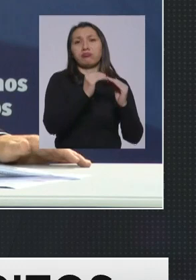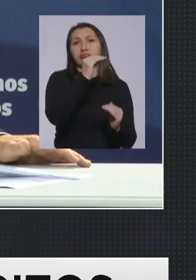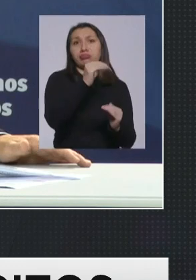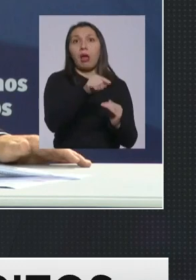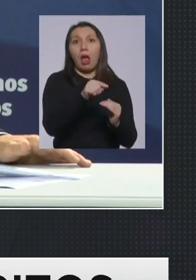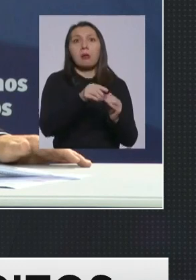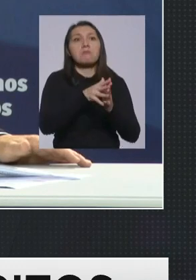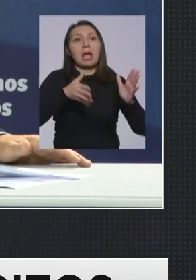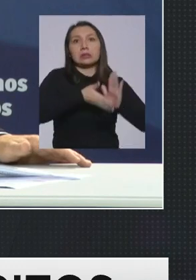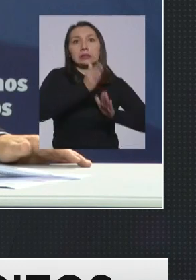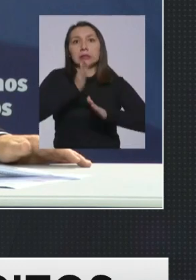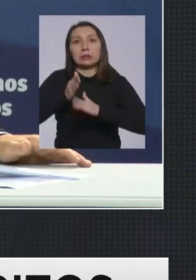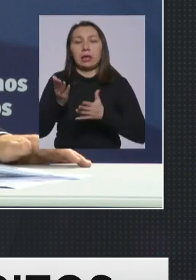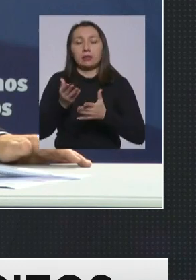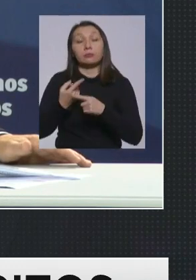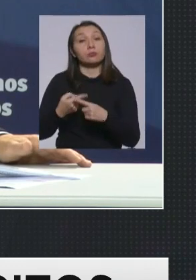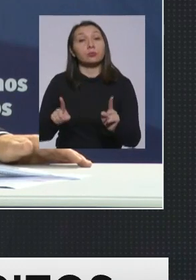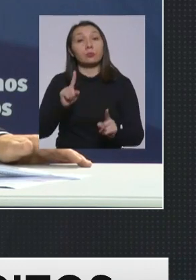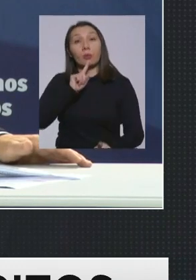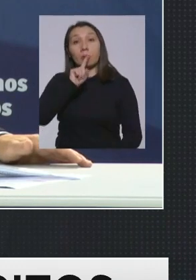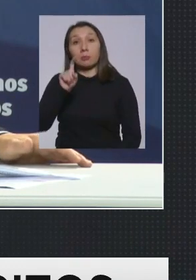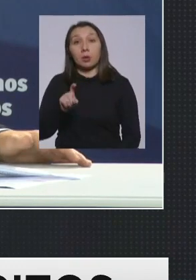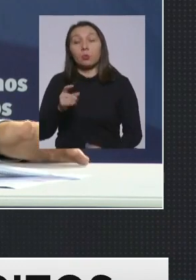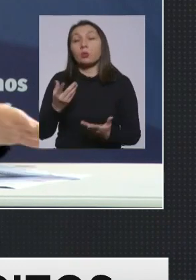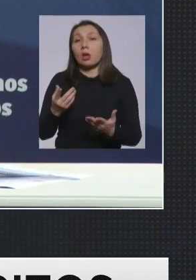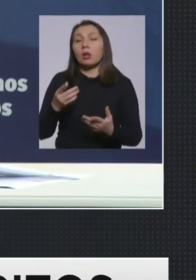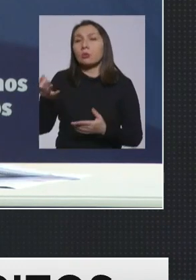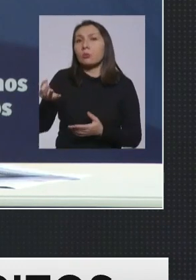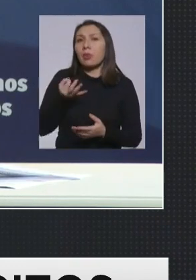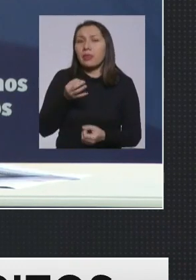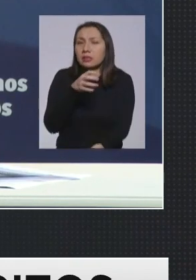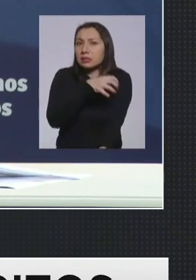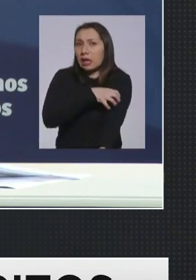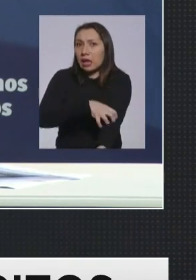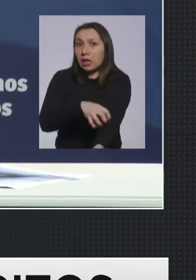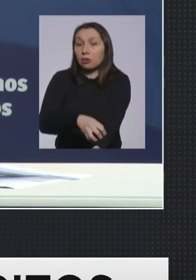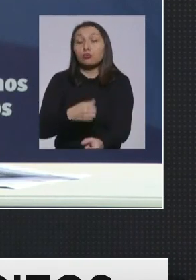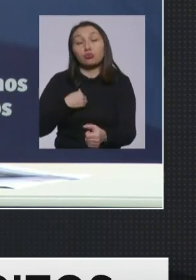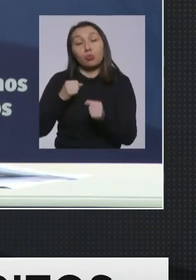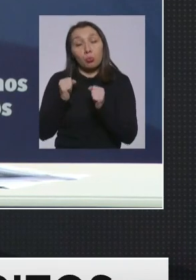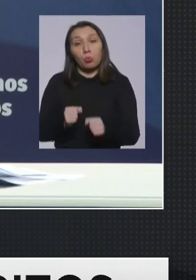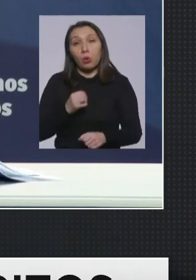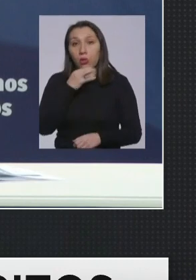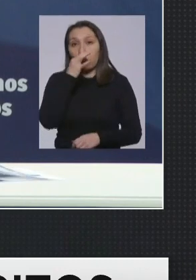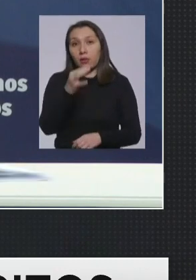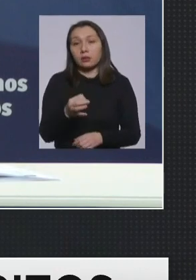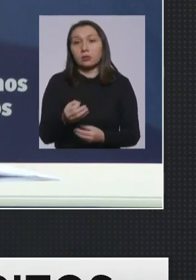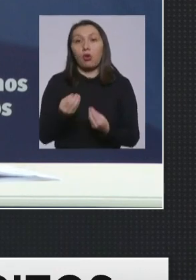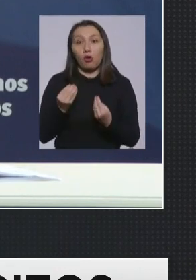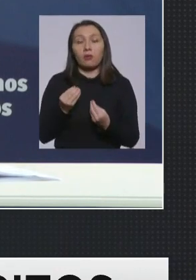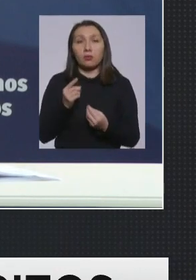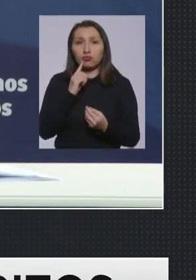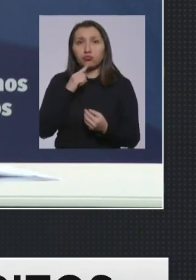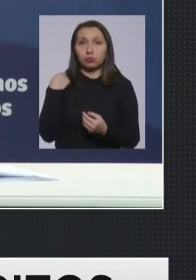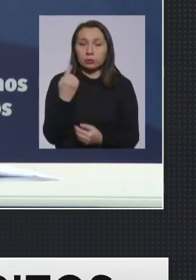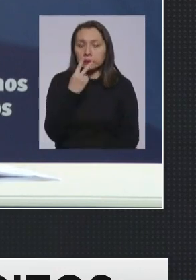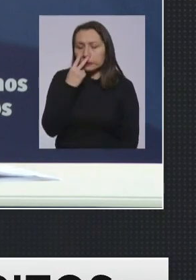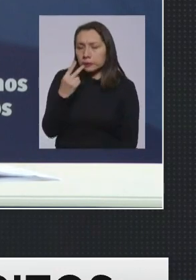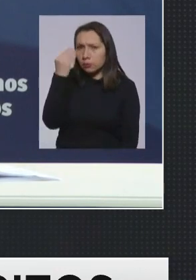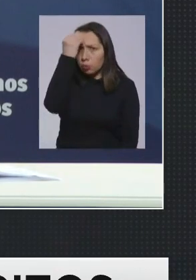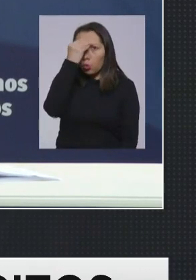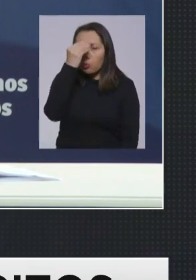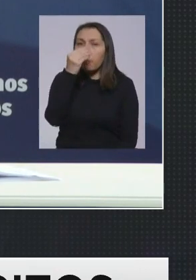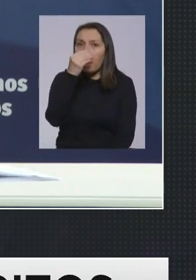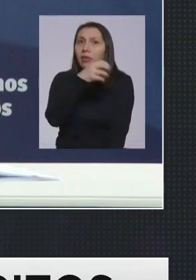y la otra pregunta estaba relacionada con las regiones yo le puedo decir obviamente que estamos preocupados por las